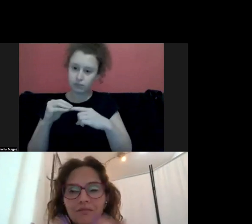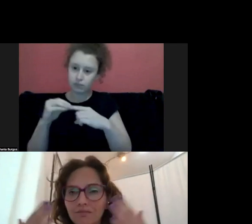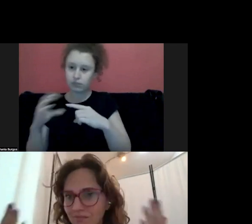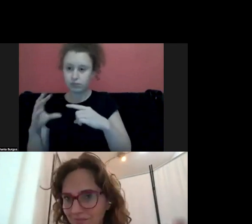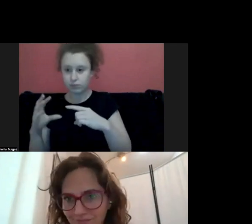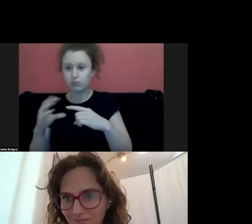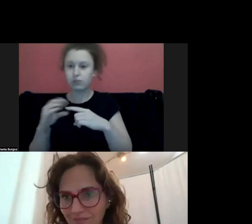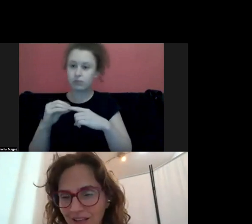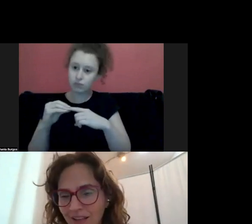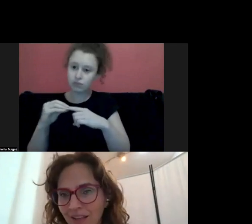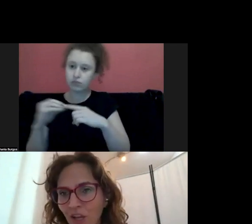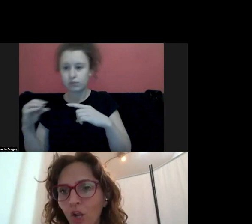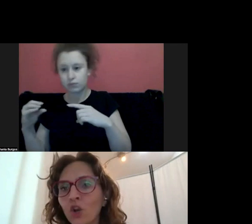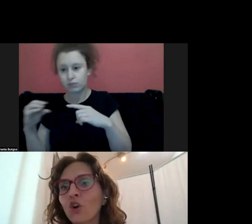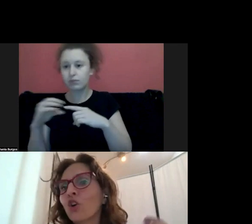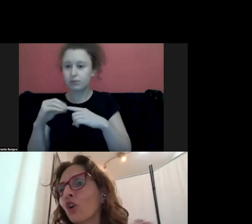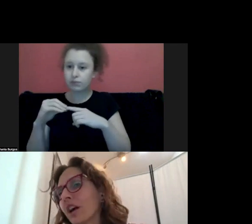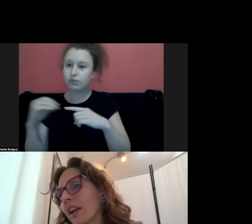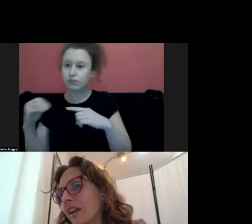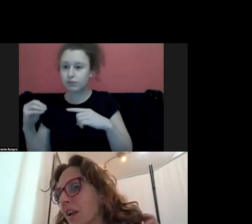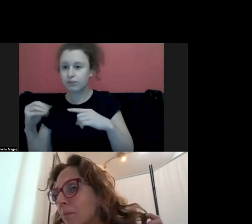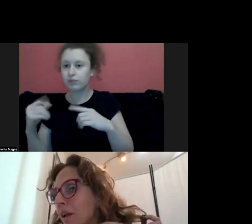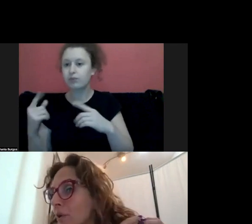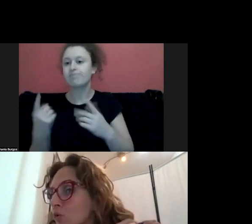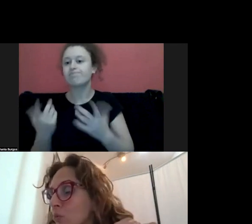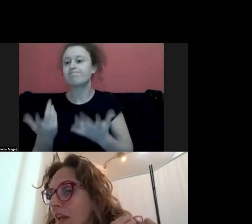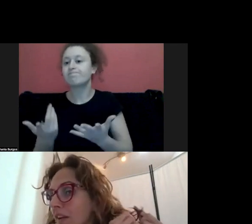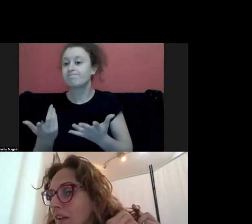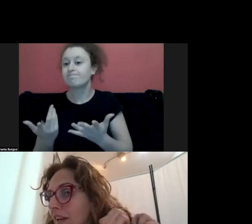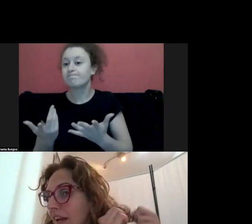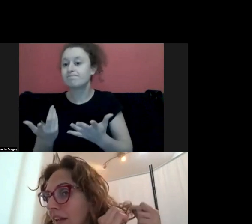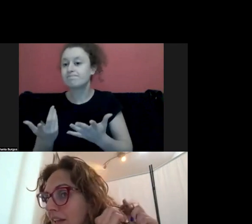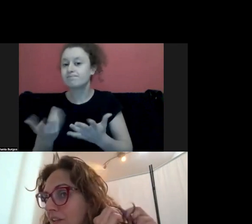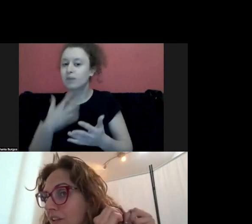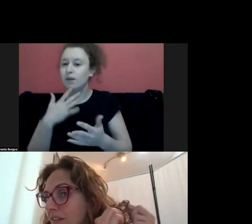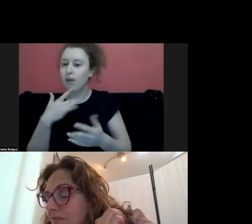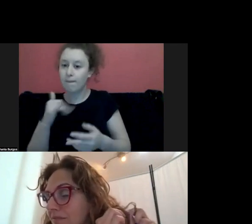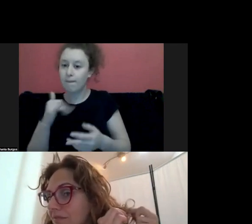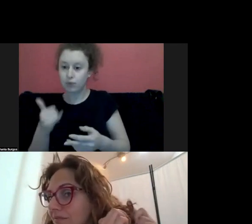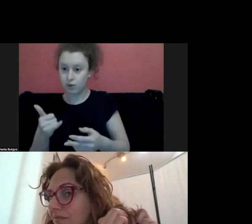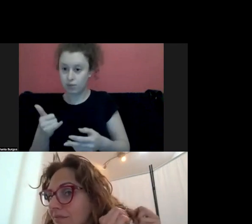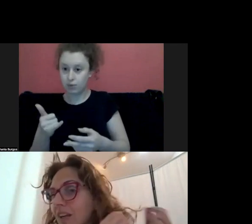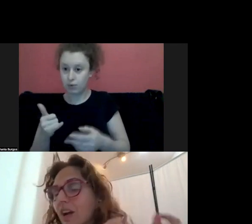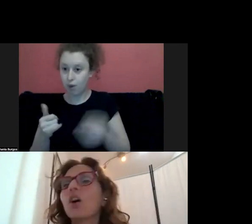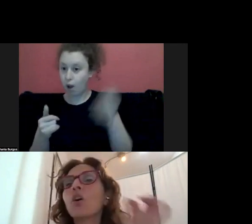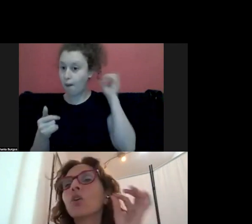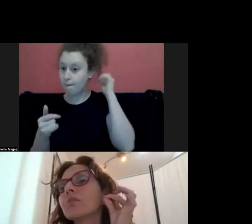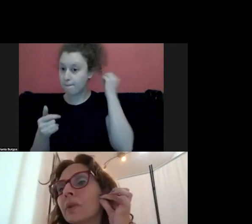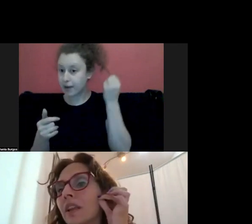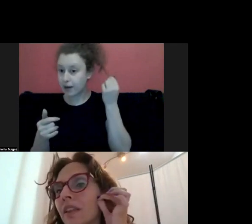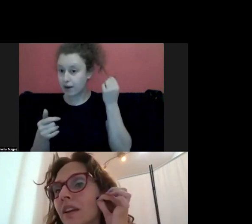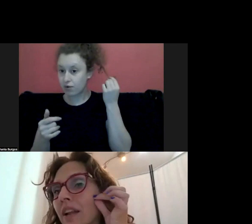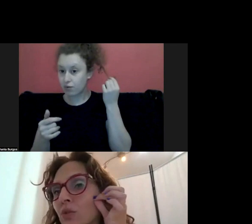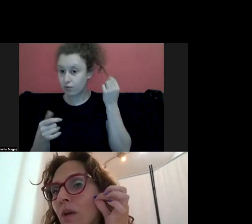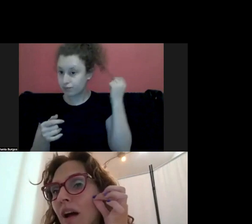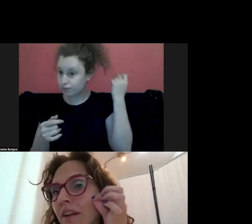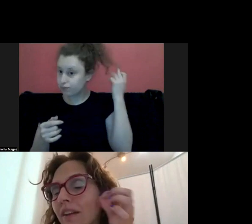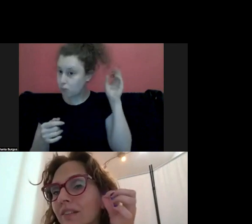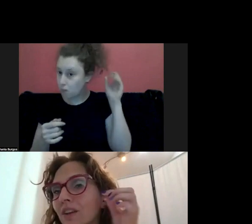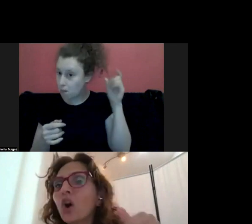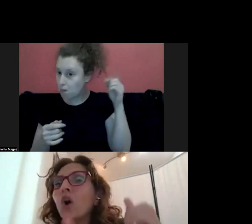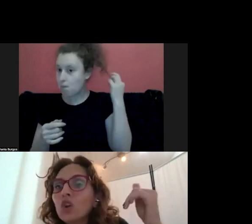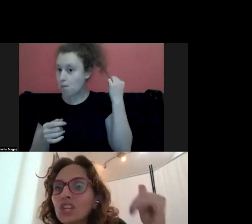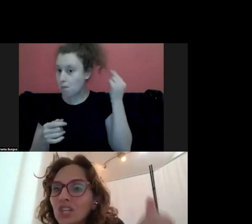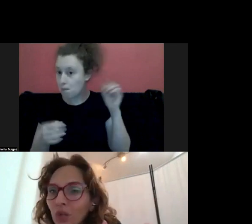criaturas no cogen el pelo de su madre y le hacen así? O pellizcan a su